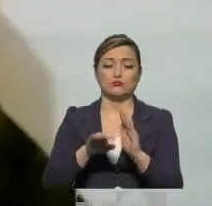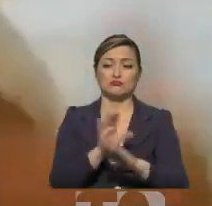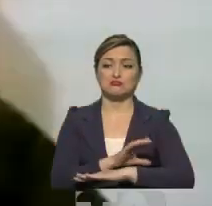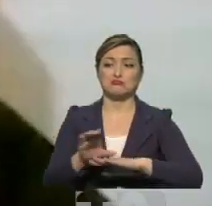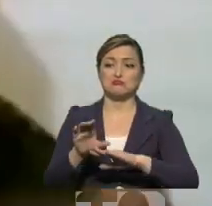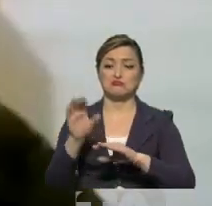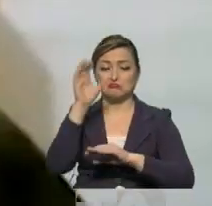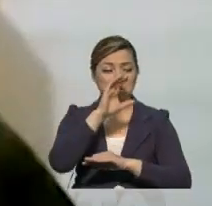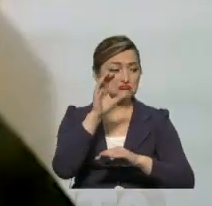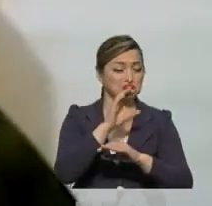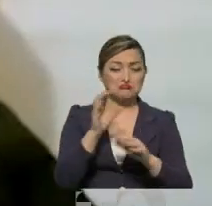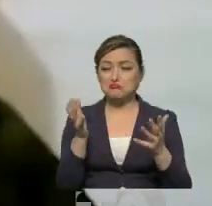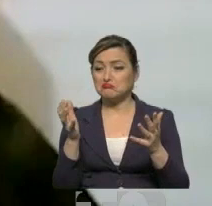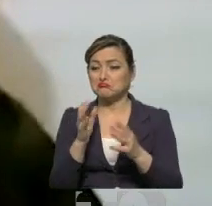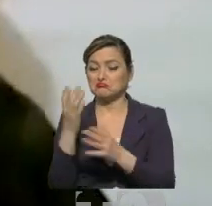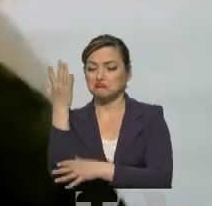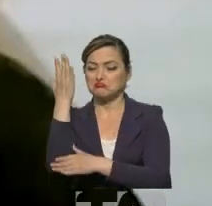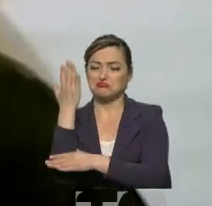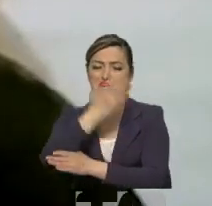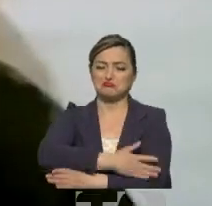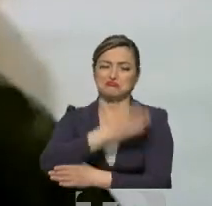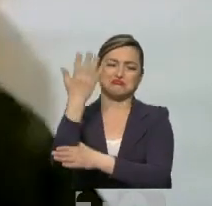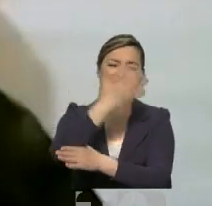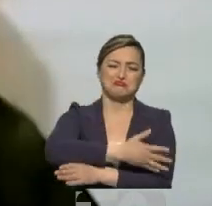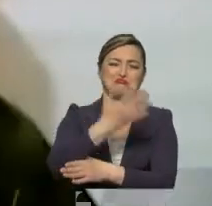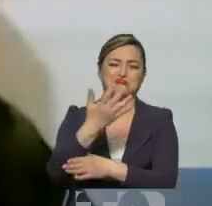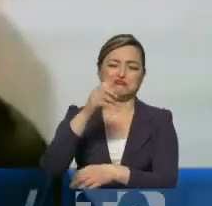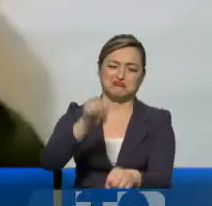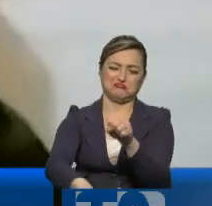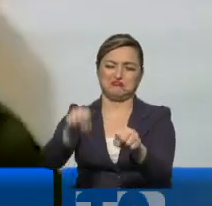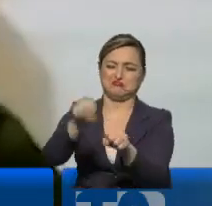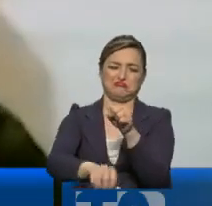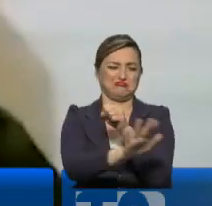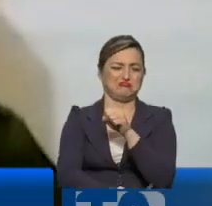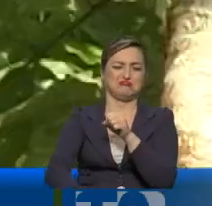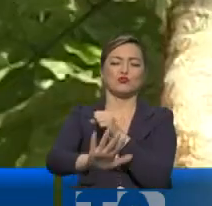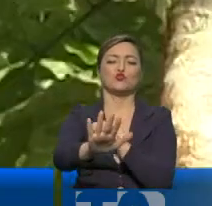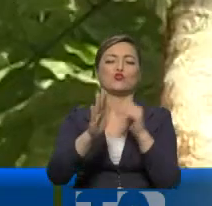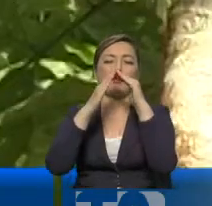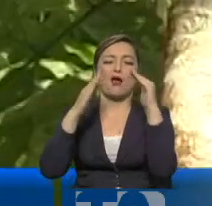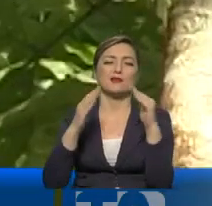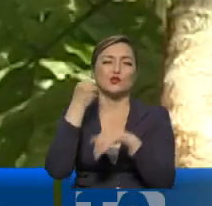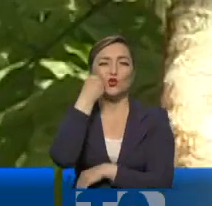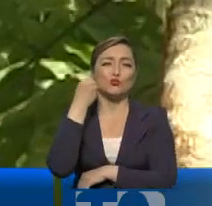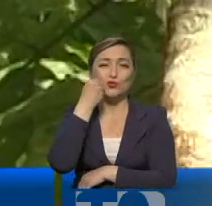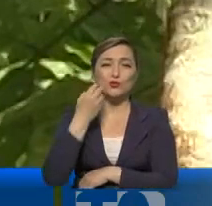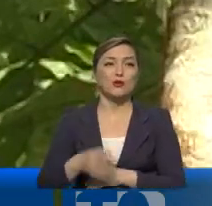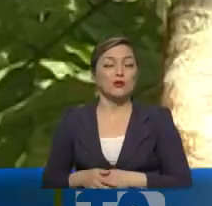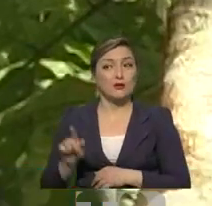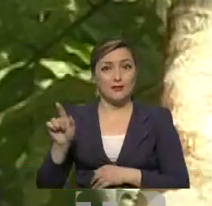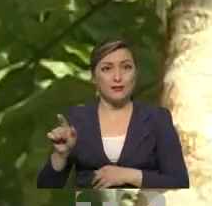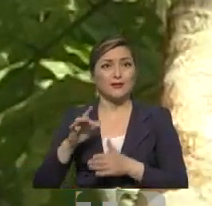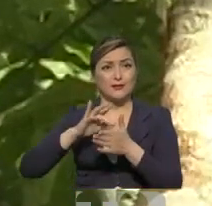pierden. Nosotros como seres humanos estamos destruyendo sus hábitats. Al considerarse